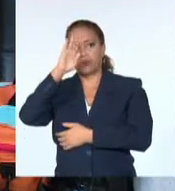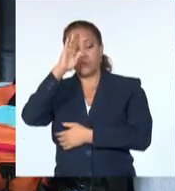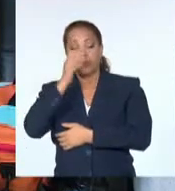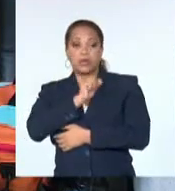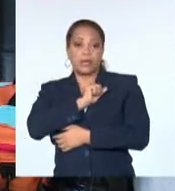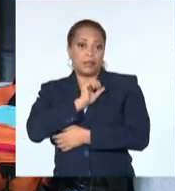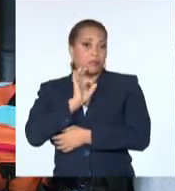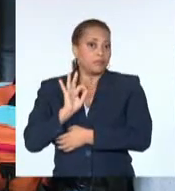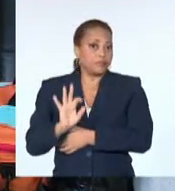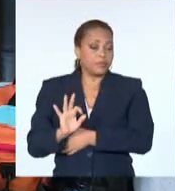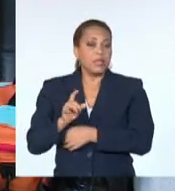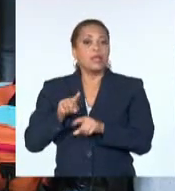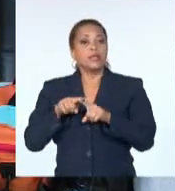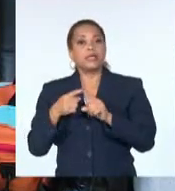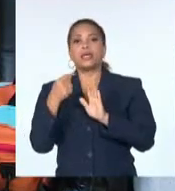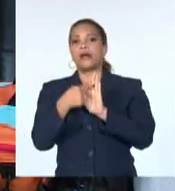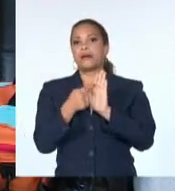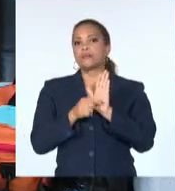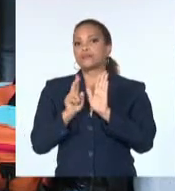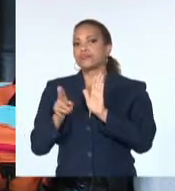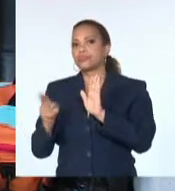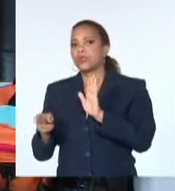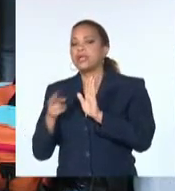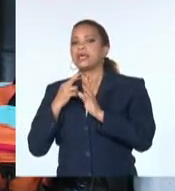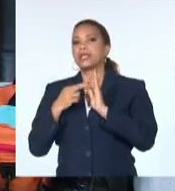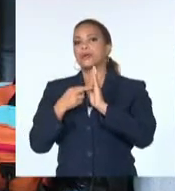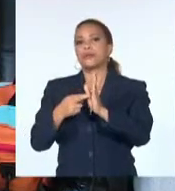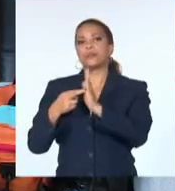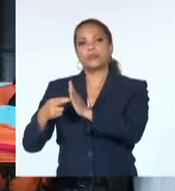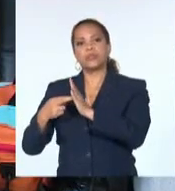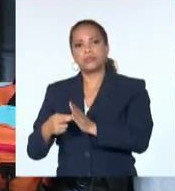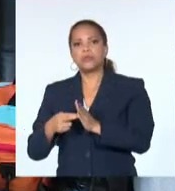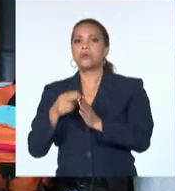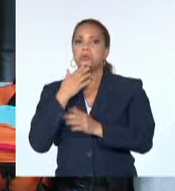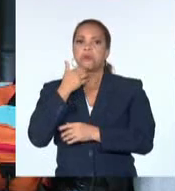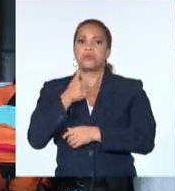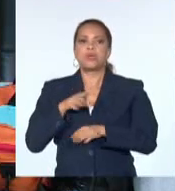y que los señalamientos o las recomendaciones sean bien atendidas.